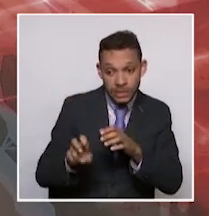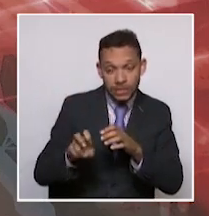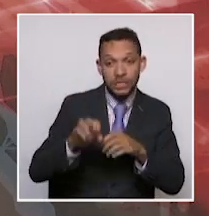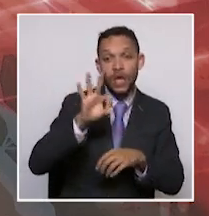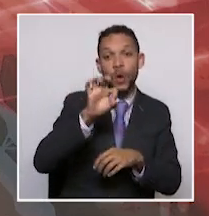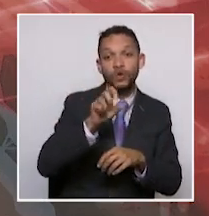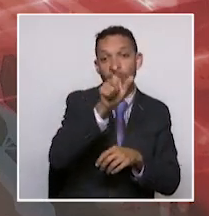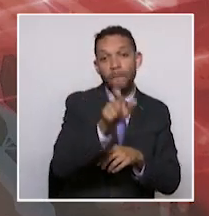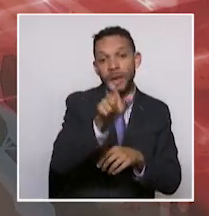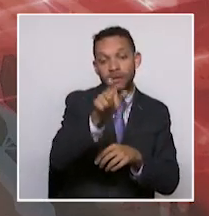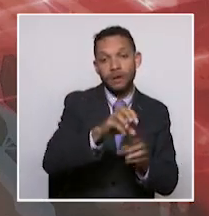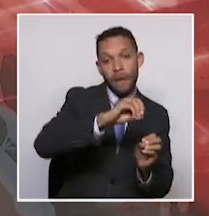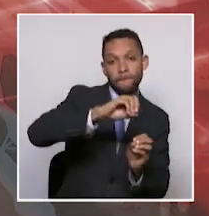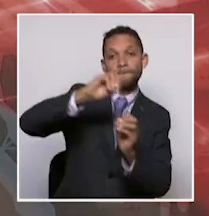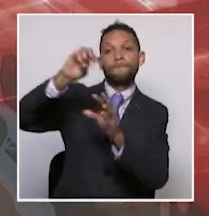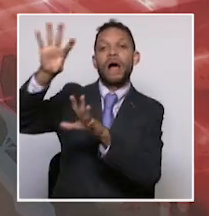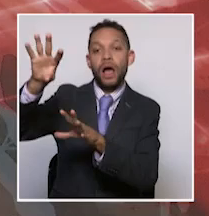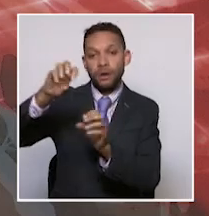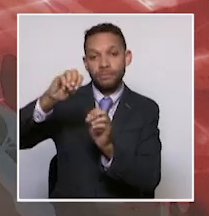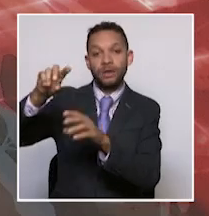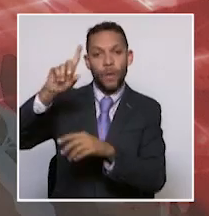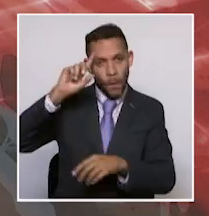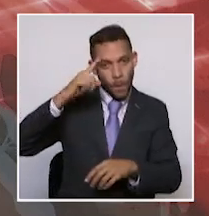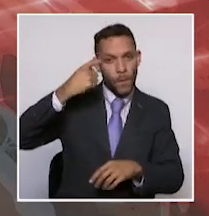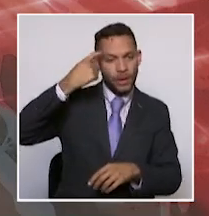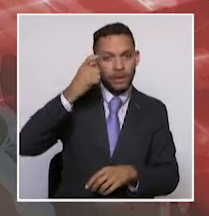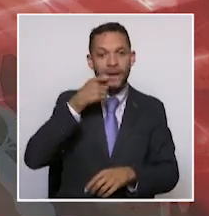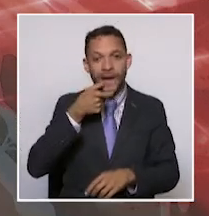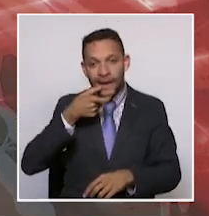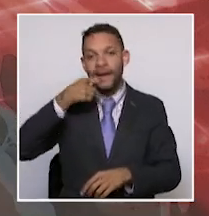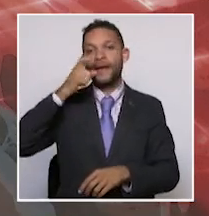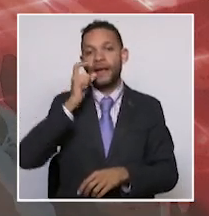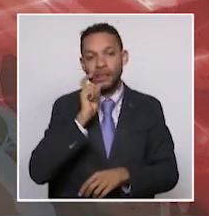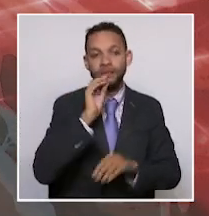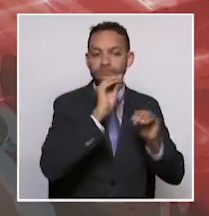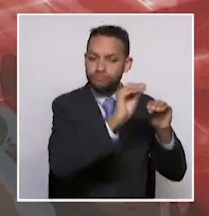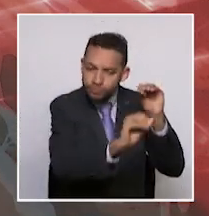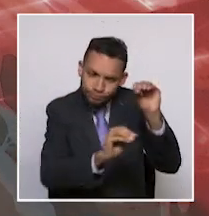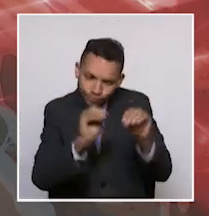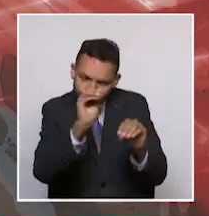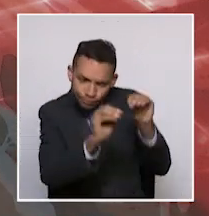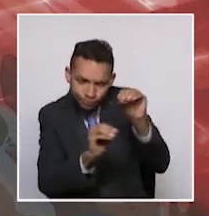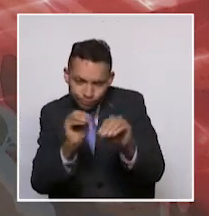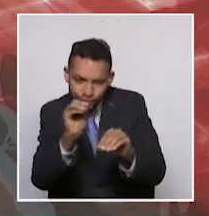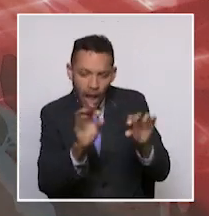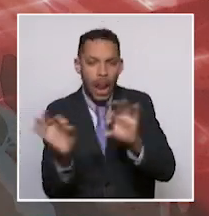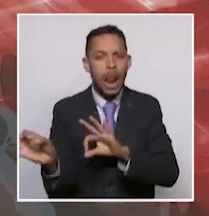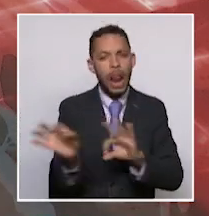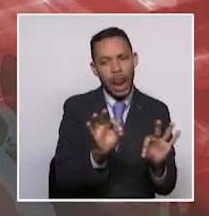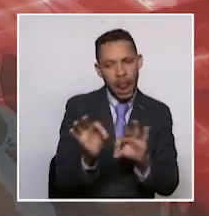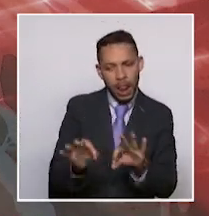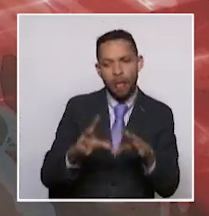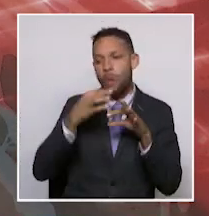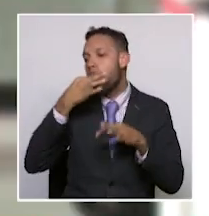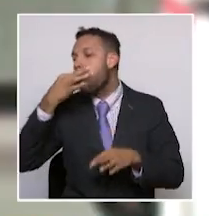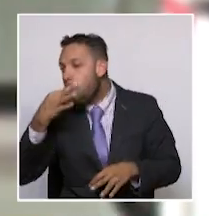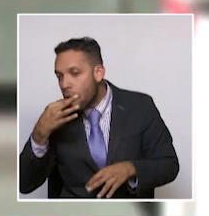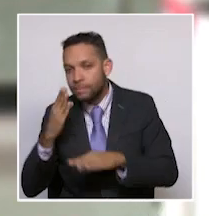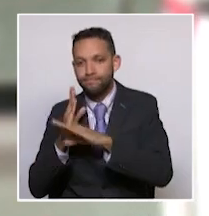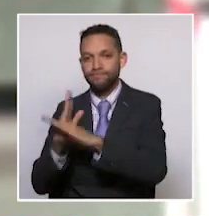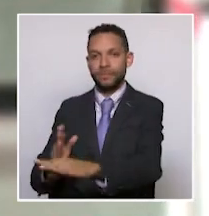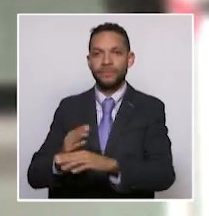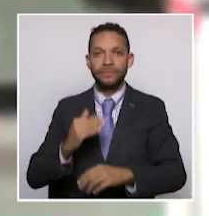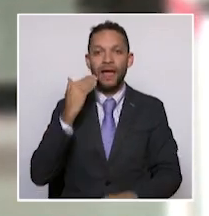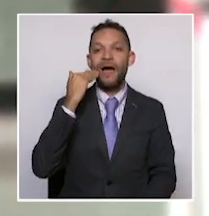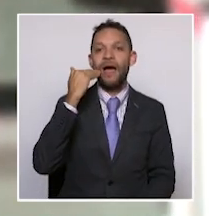el departamento y por eso la gobernación del departamento realiza diferentes estrategias para prevenir este flagelo. Una